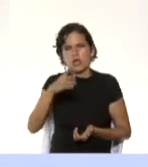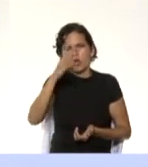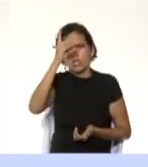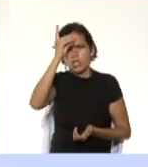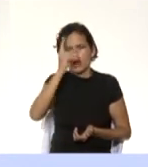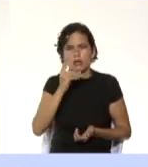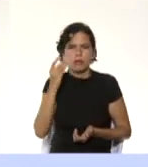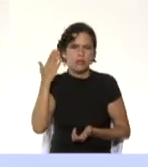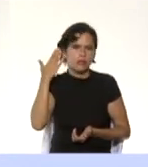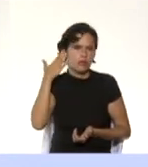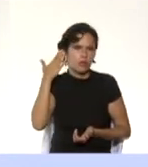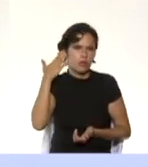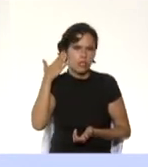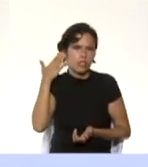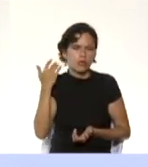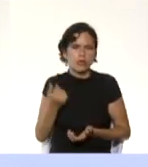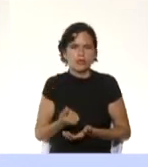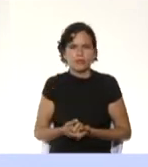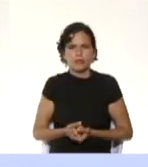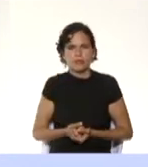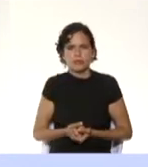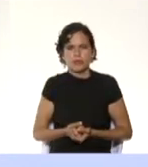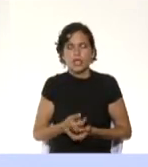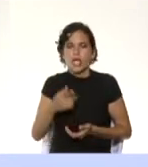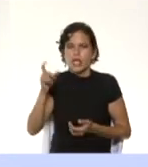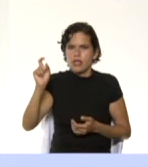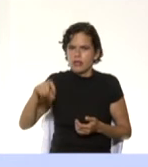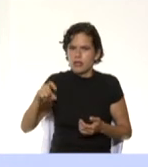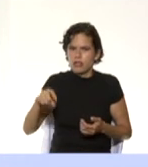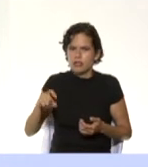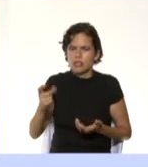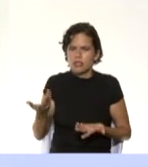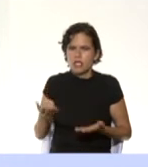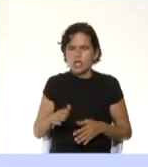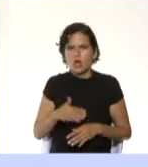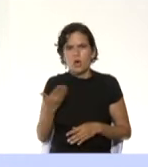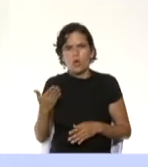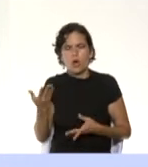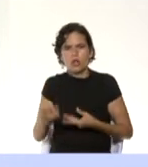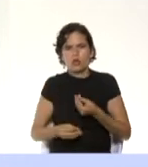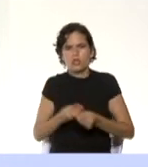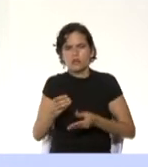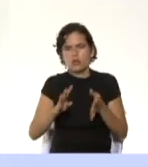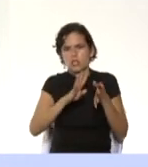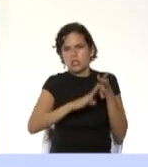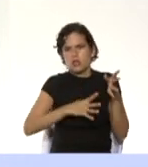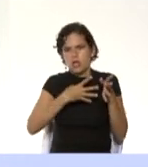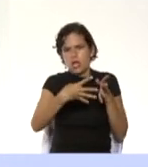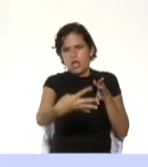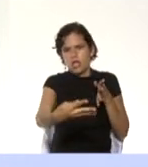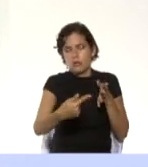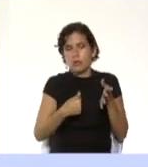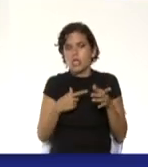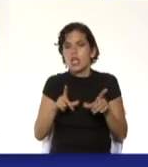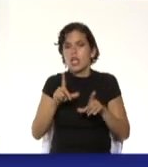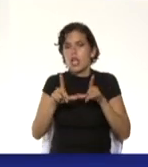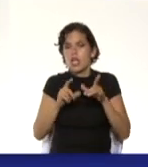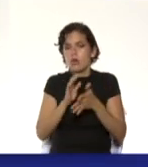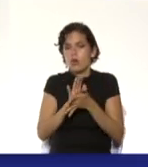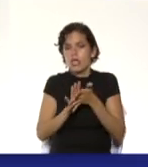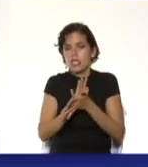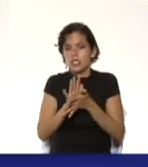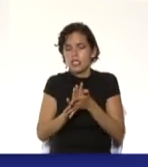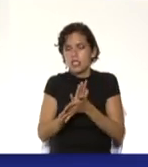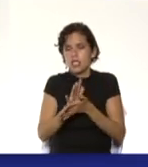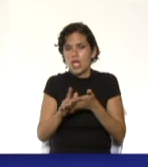deficiencias auditivas, con discapacidad auditiva, es necesario, cuando realicemos ese horario, colocar la lengua de señas, sobre todo